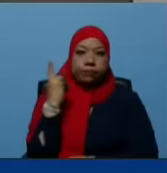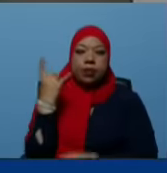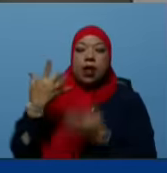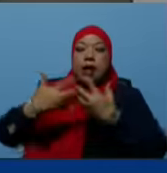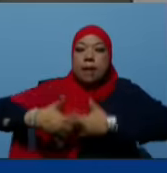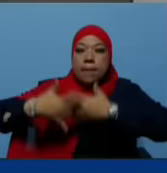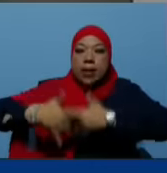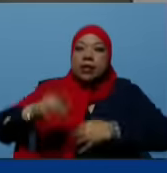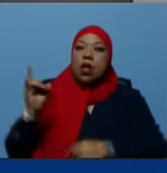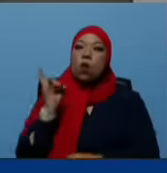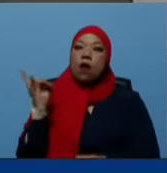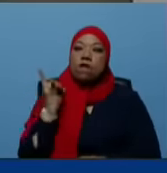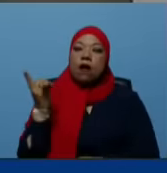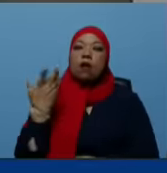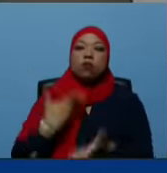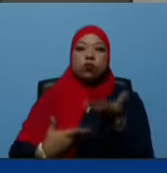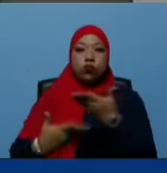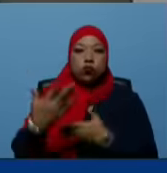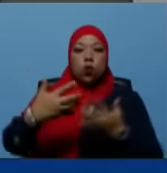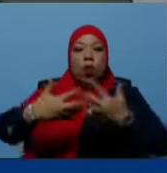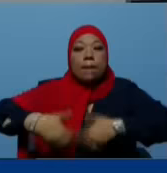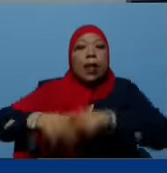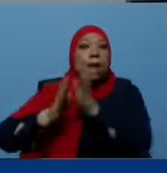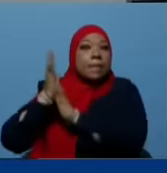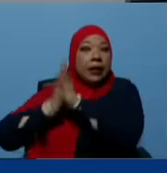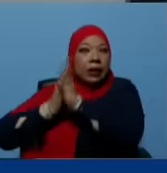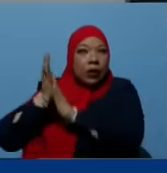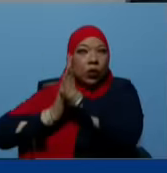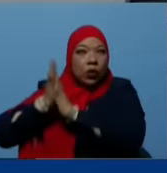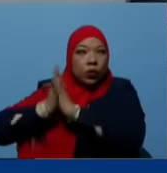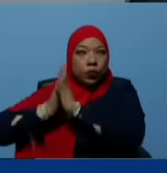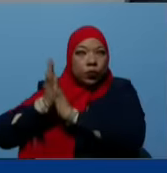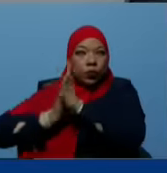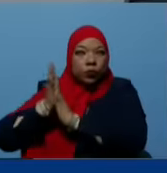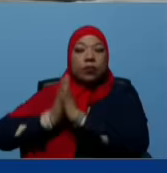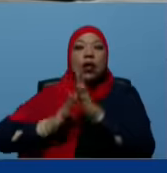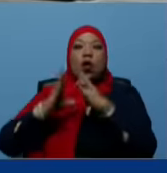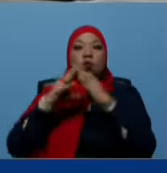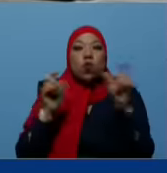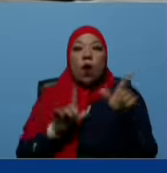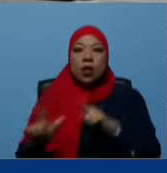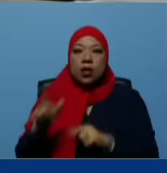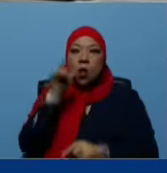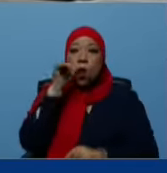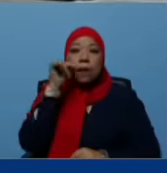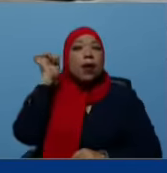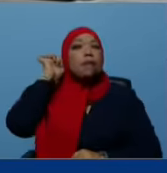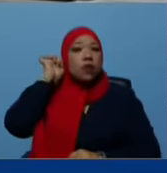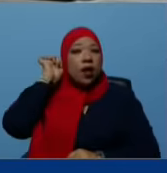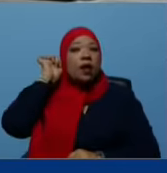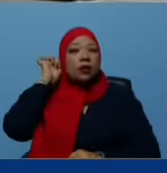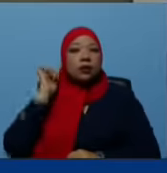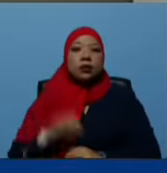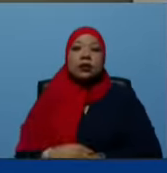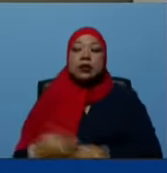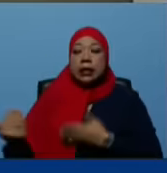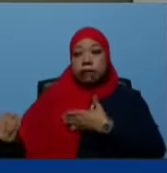empresas, los emprendedores, emprendedoras que están, bueno, porque este